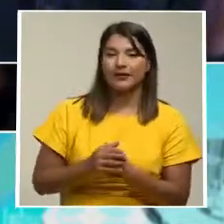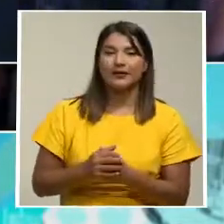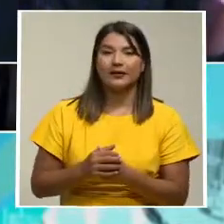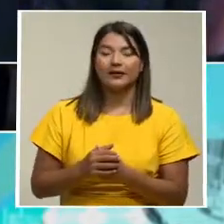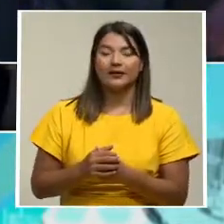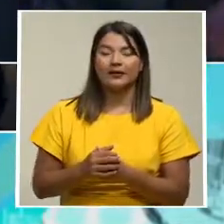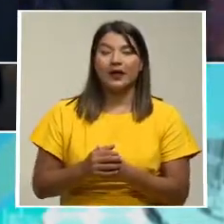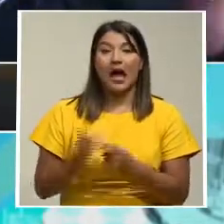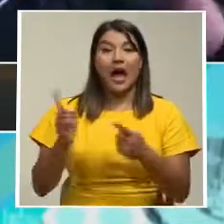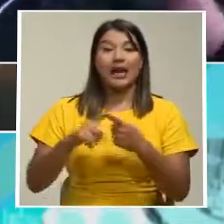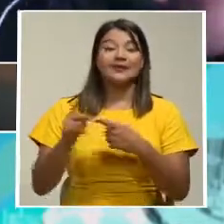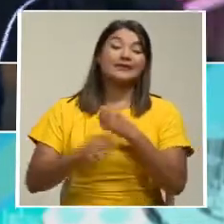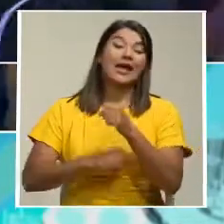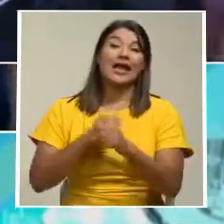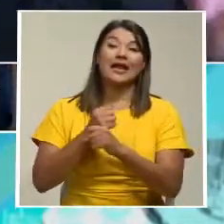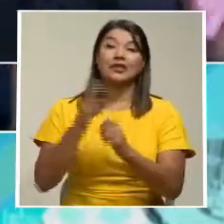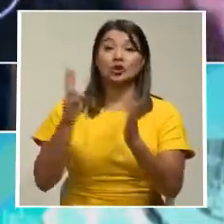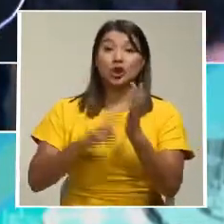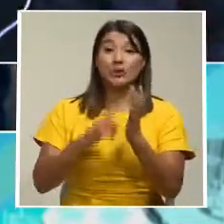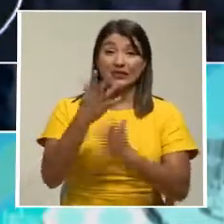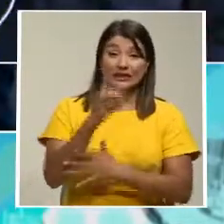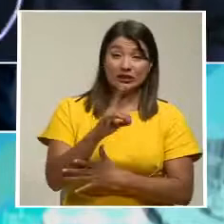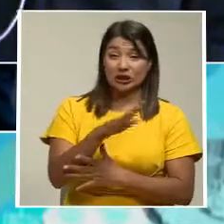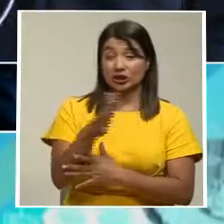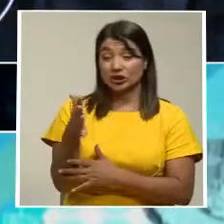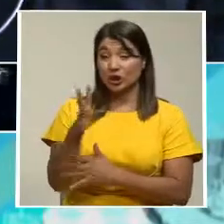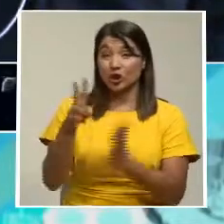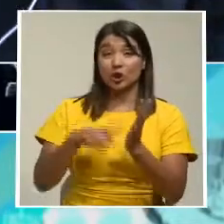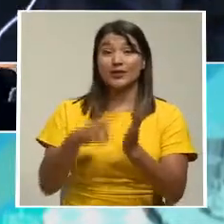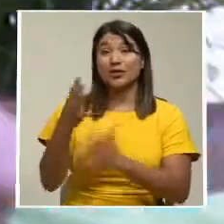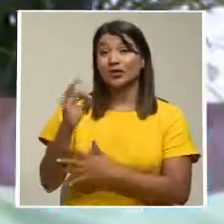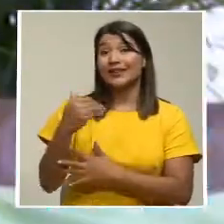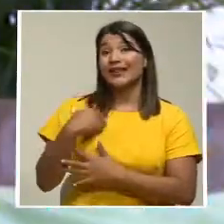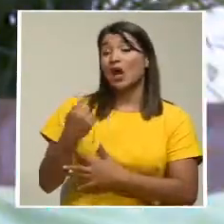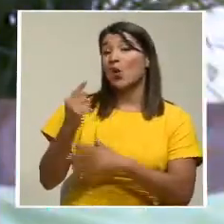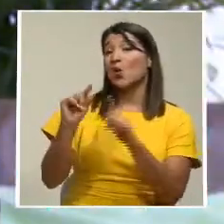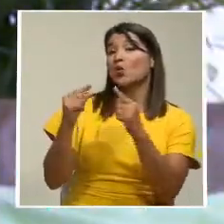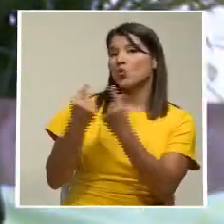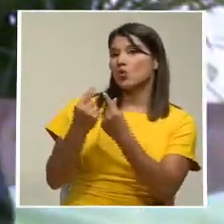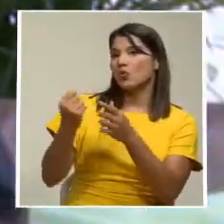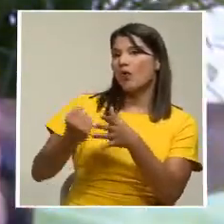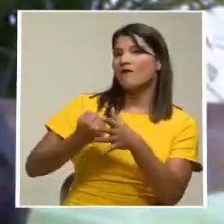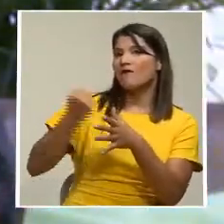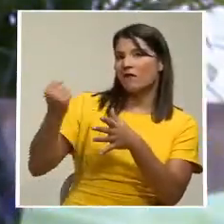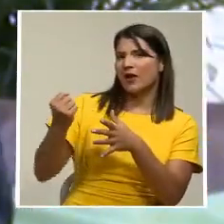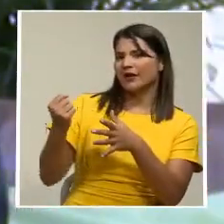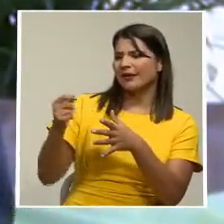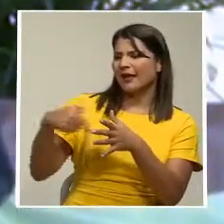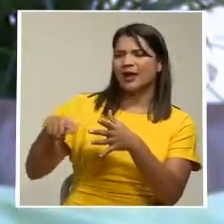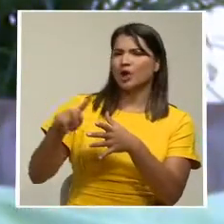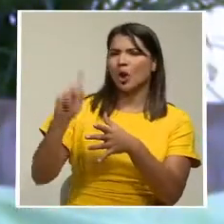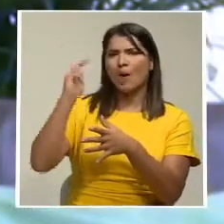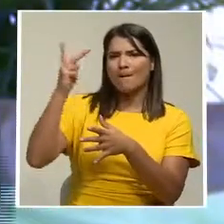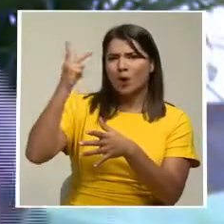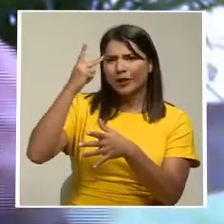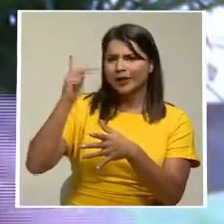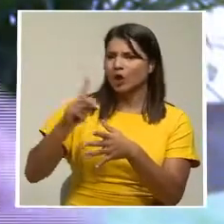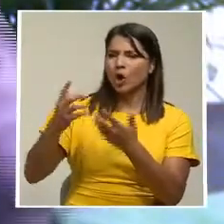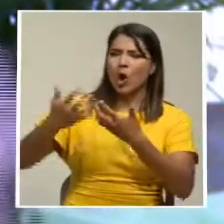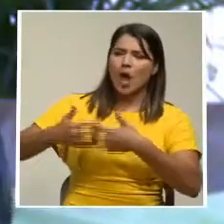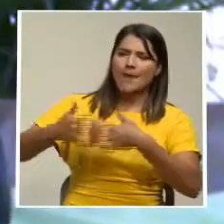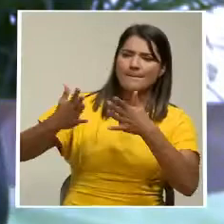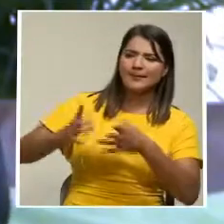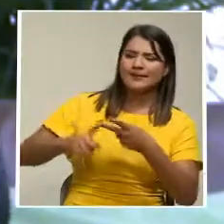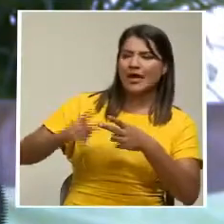hasta en 2018, 2019 había un movimiento opositor bastante fuerte, que no era un movimiento político, ¿no? Empresarios, campesinos,